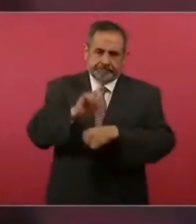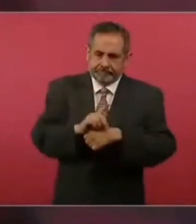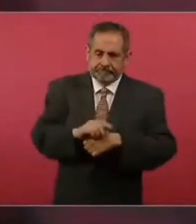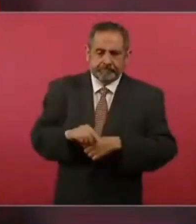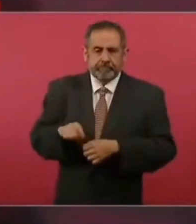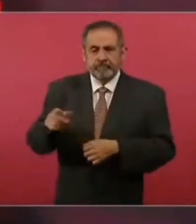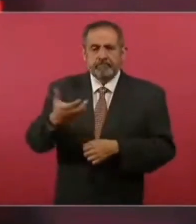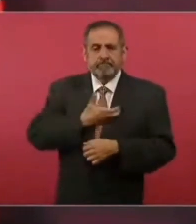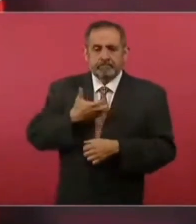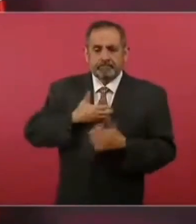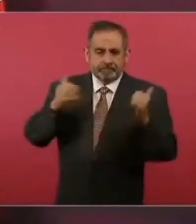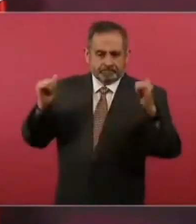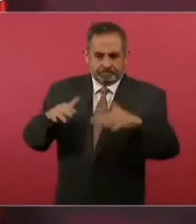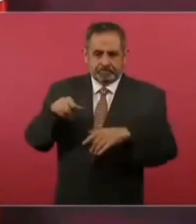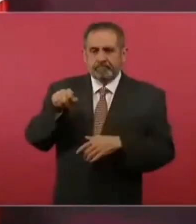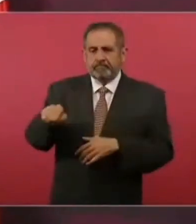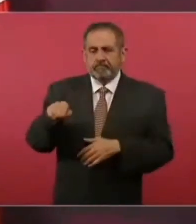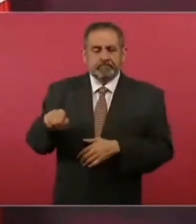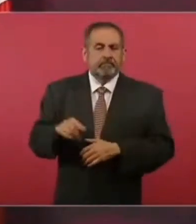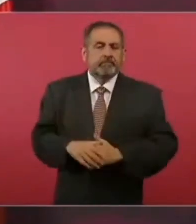el Zócalo, y